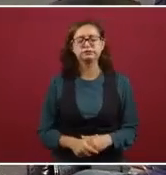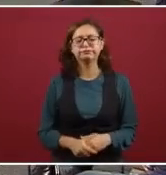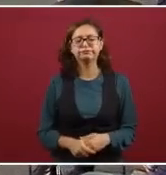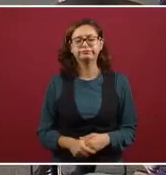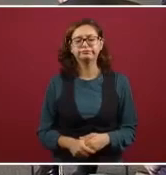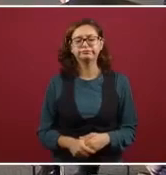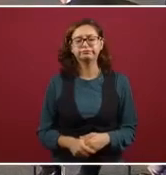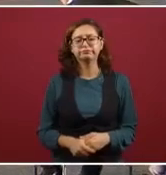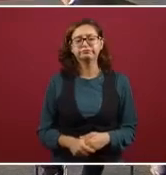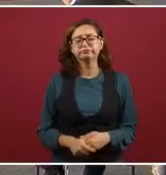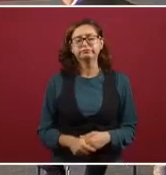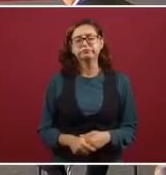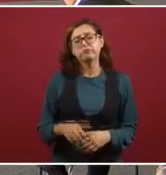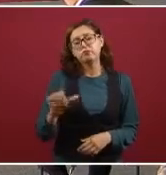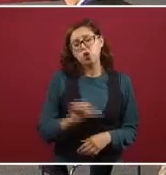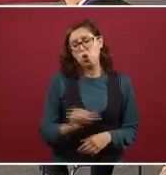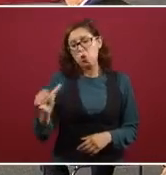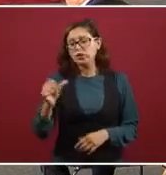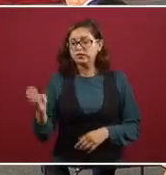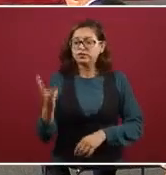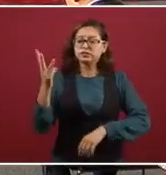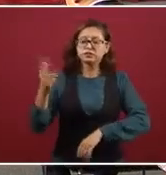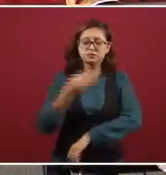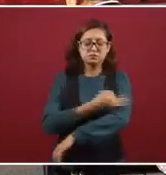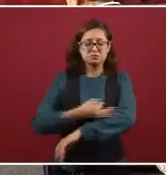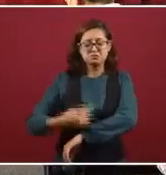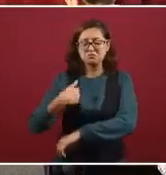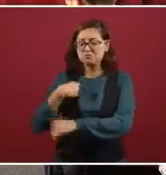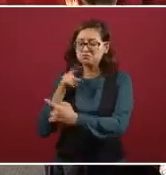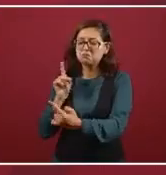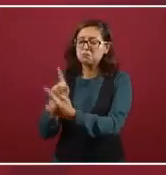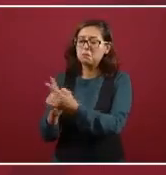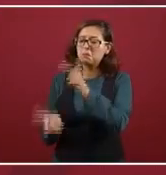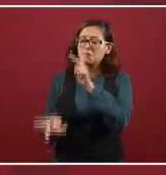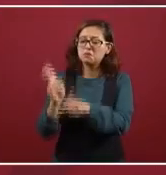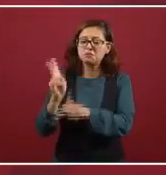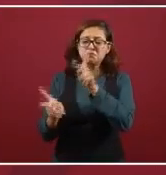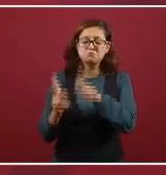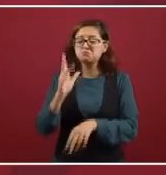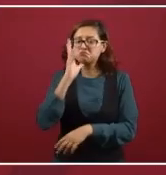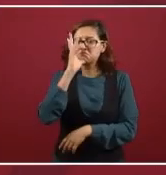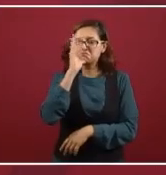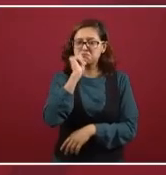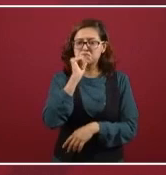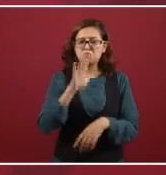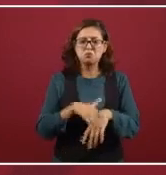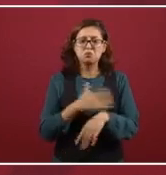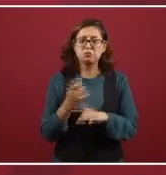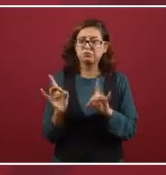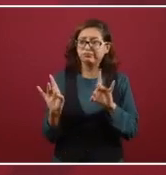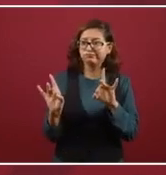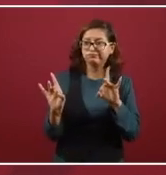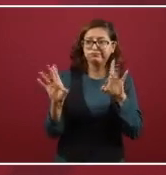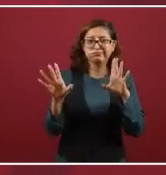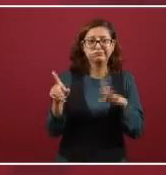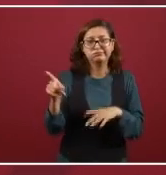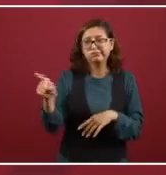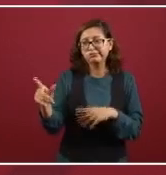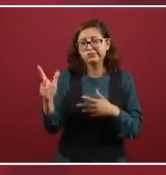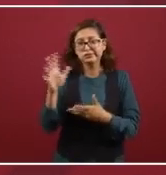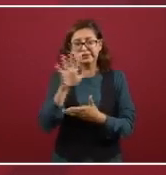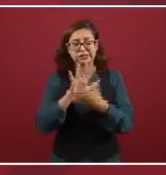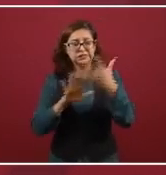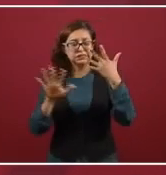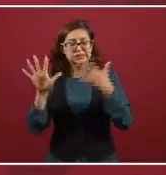Las otras 3 no pude hablar con esas familias, pues por la situación en el momento que estaban el